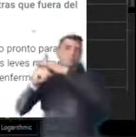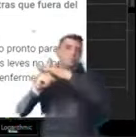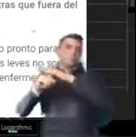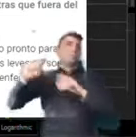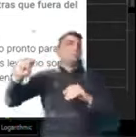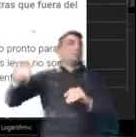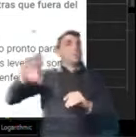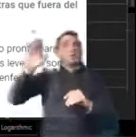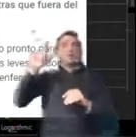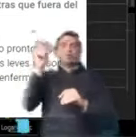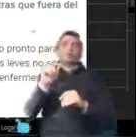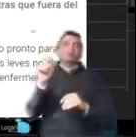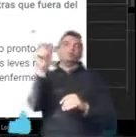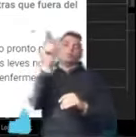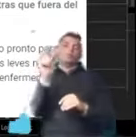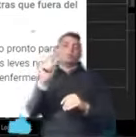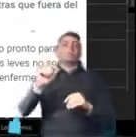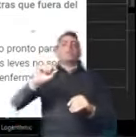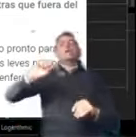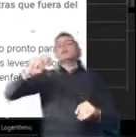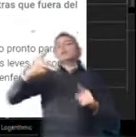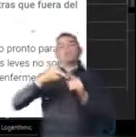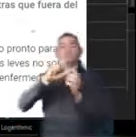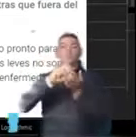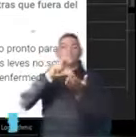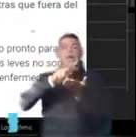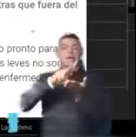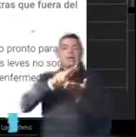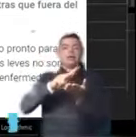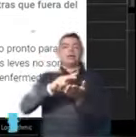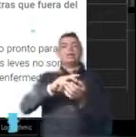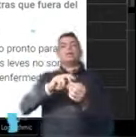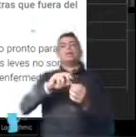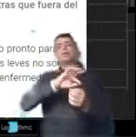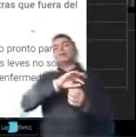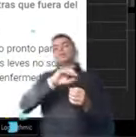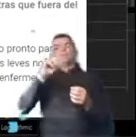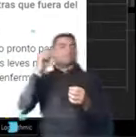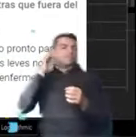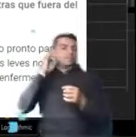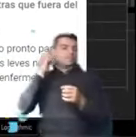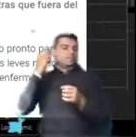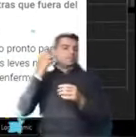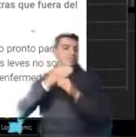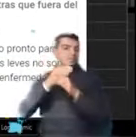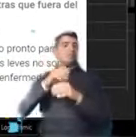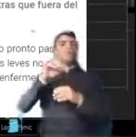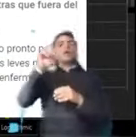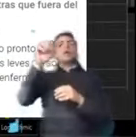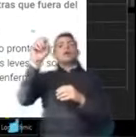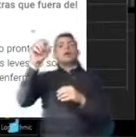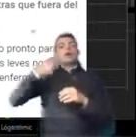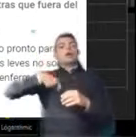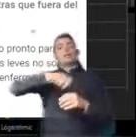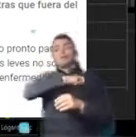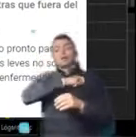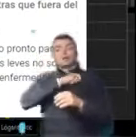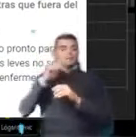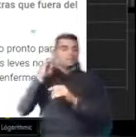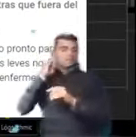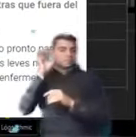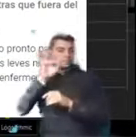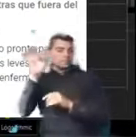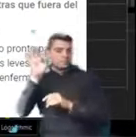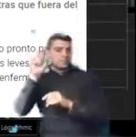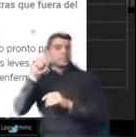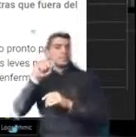con 5.2%, España con 3.7%, y como les mencionaba, me llama muchísimo la atención en Corea del